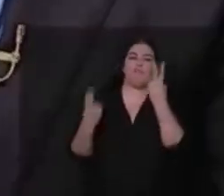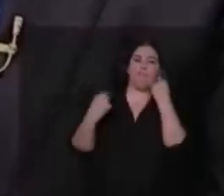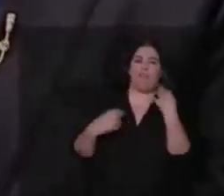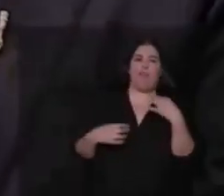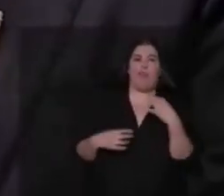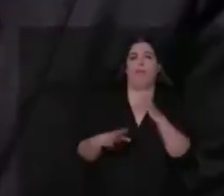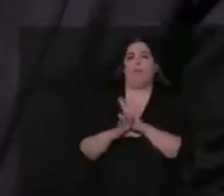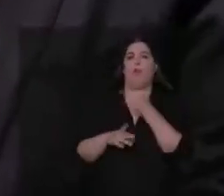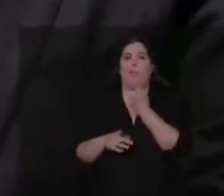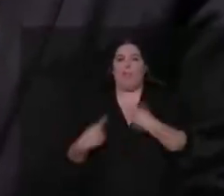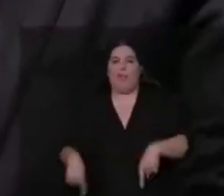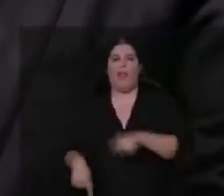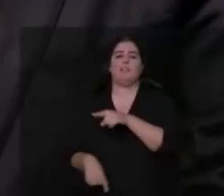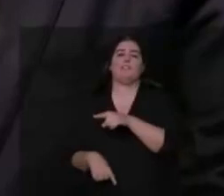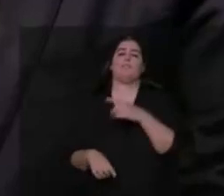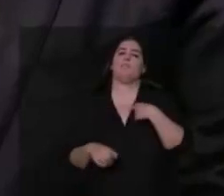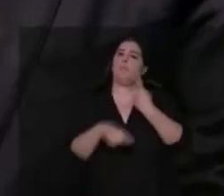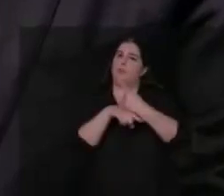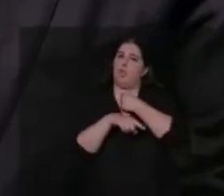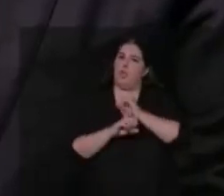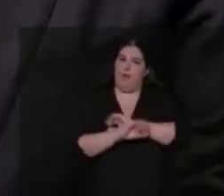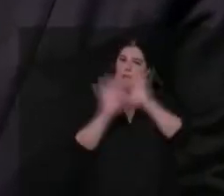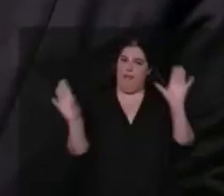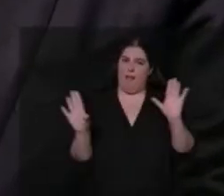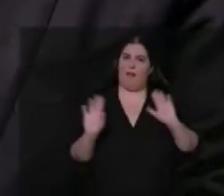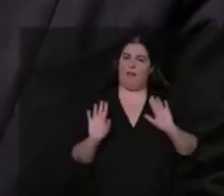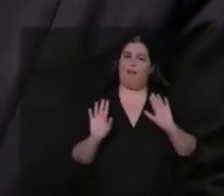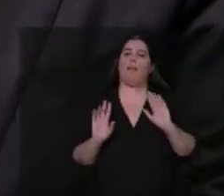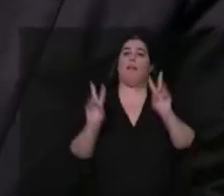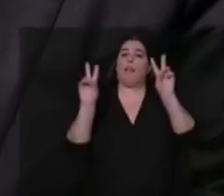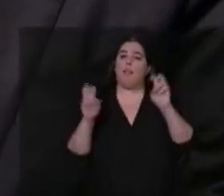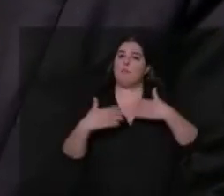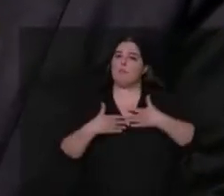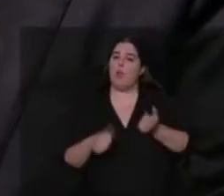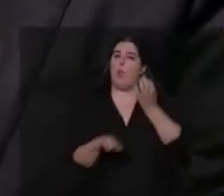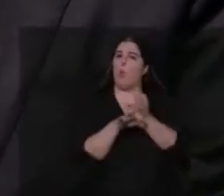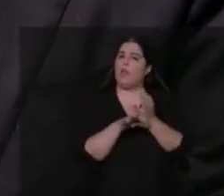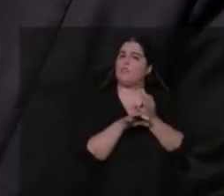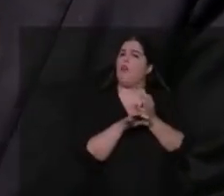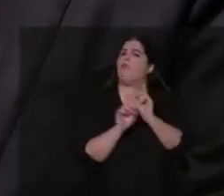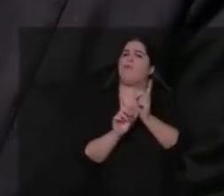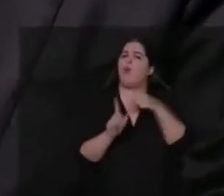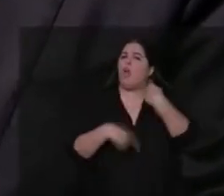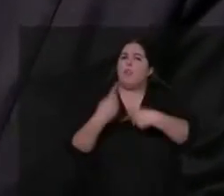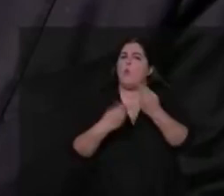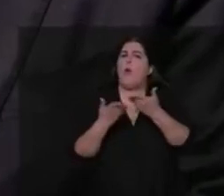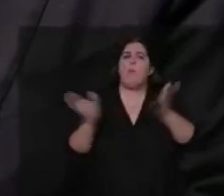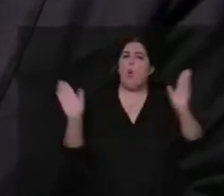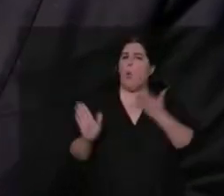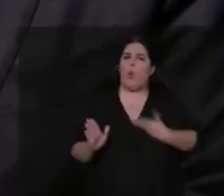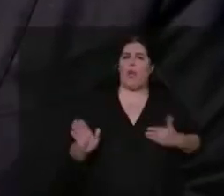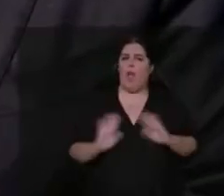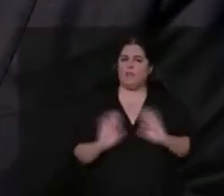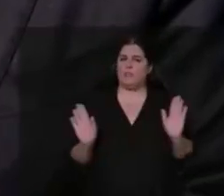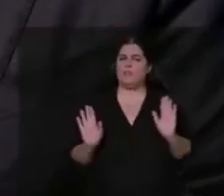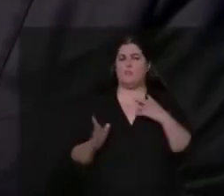quiero aclarar, antes que nada, es que la salud y la educación van a seguir siendo públicas. Miren,